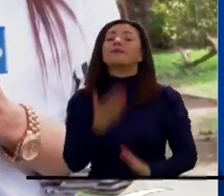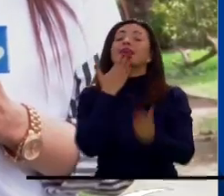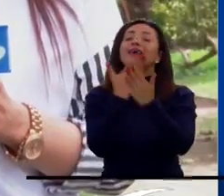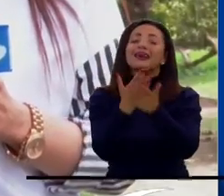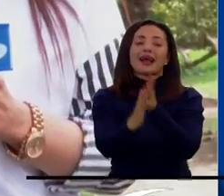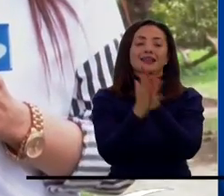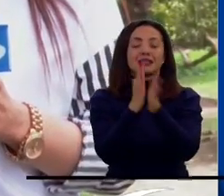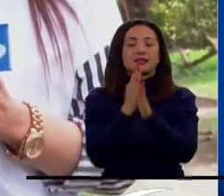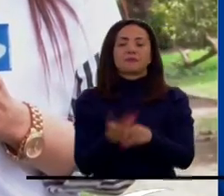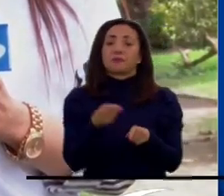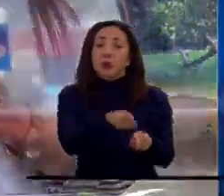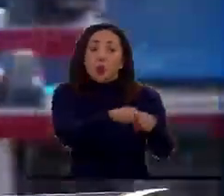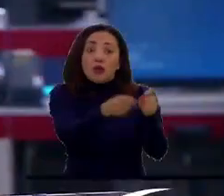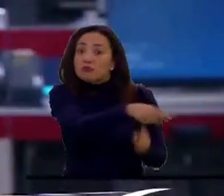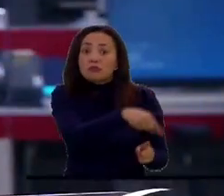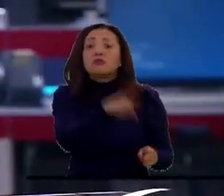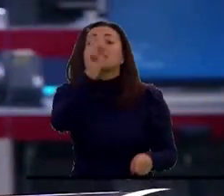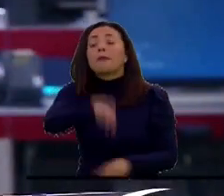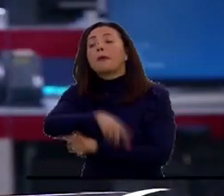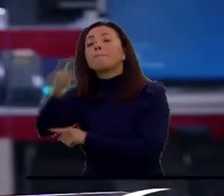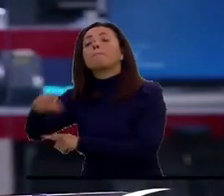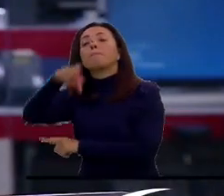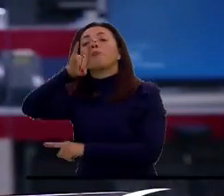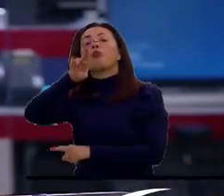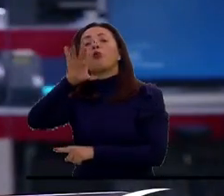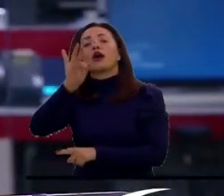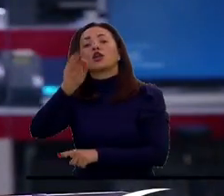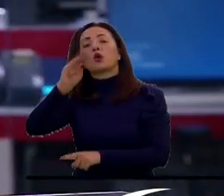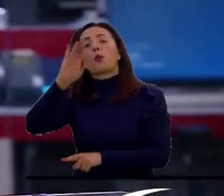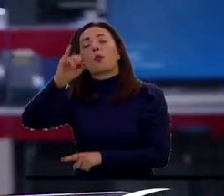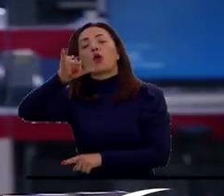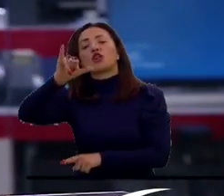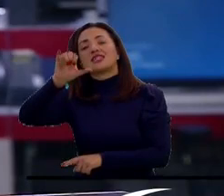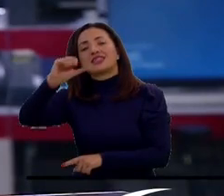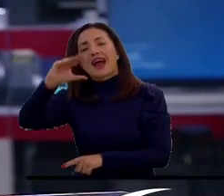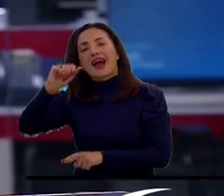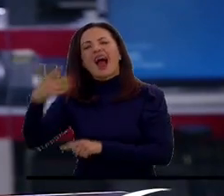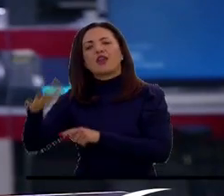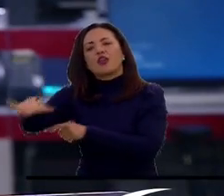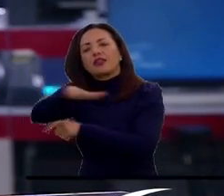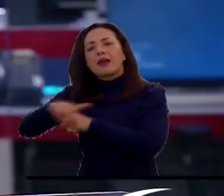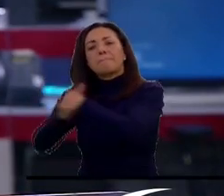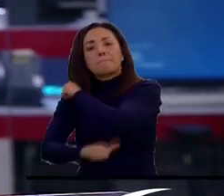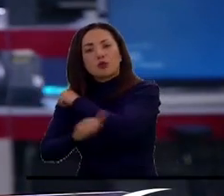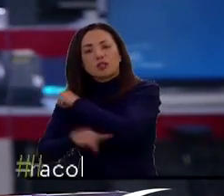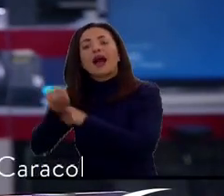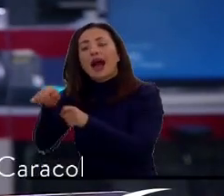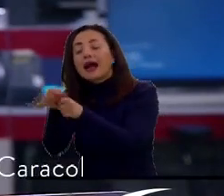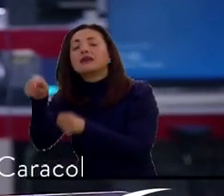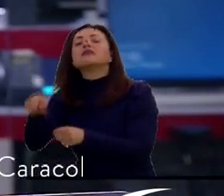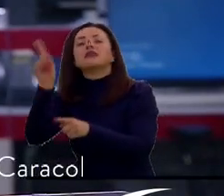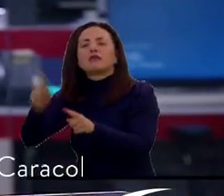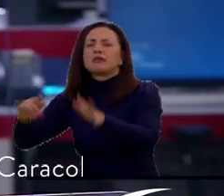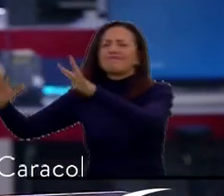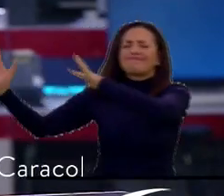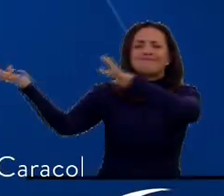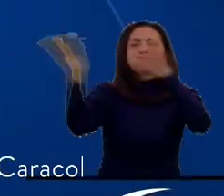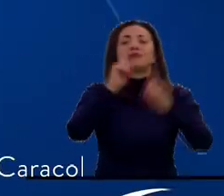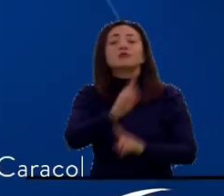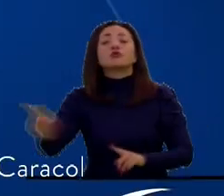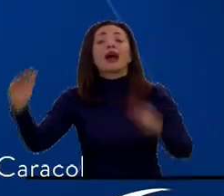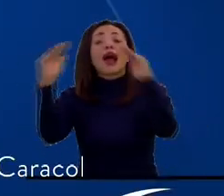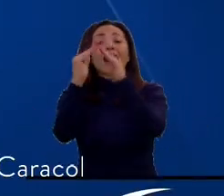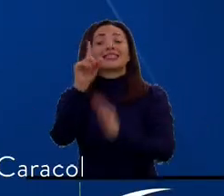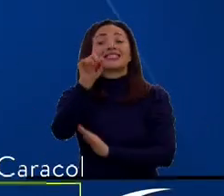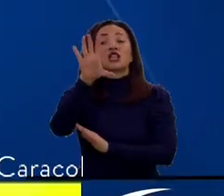No son los únicos daños. En Puerto Boyacá, departamento de Boyacá, se registró un vendaval. 150 viviendas resultaron desechadas. Los